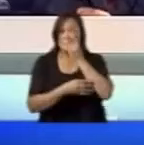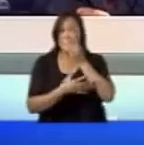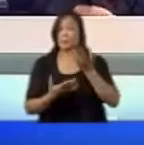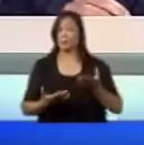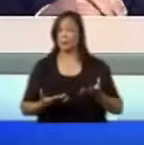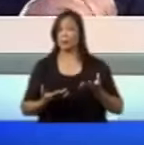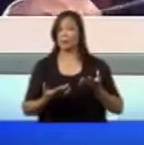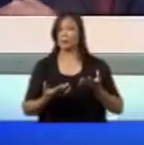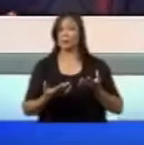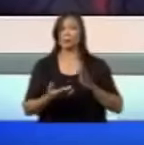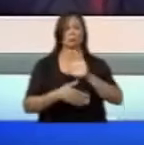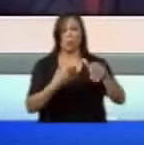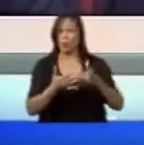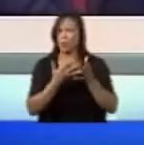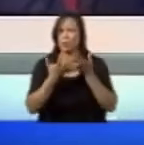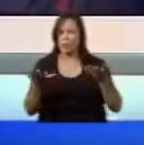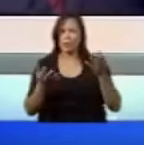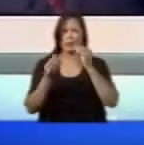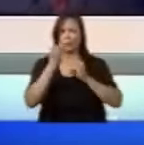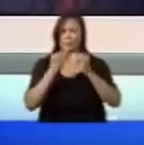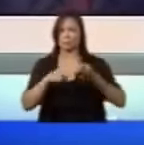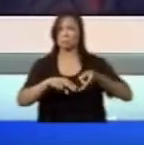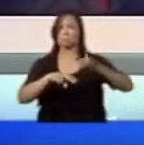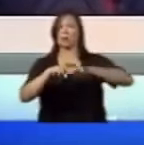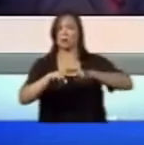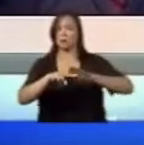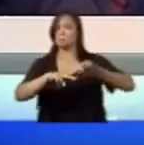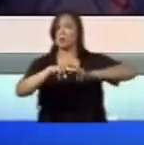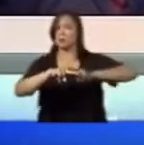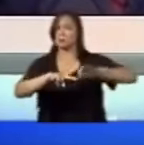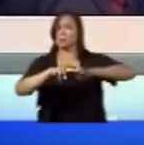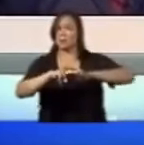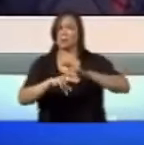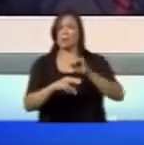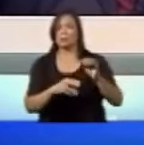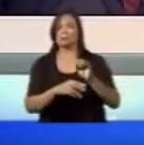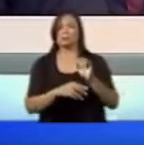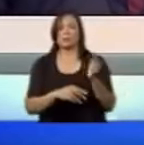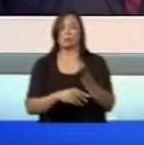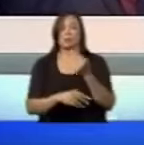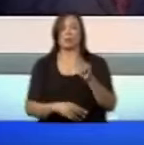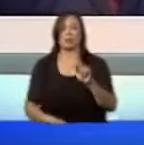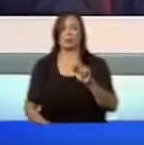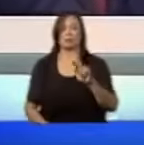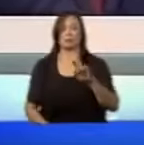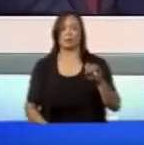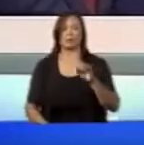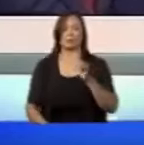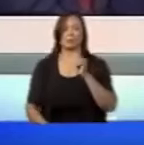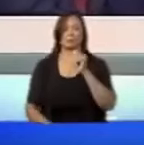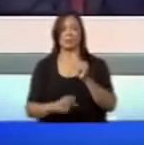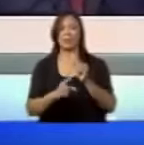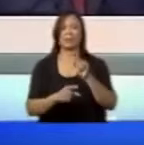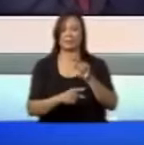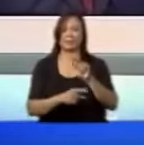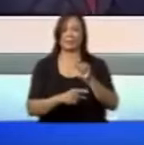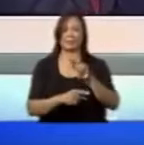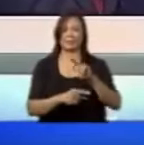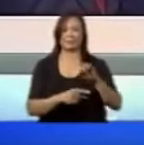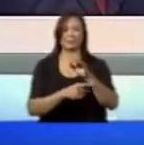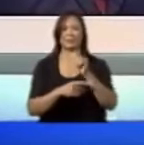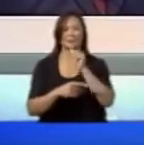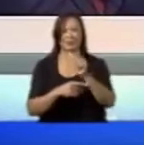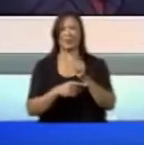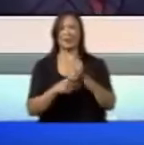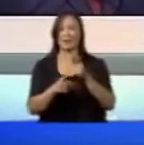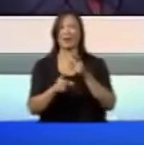Dominicana. Todos los rubros han aumentado, excepto la Toyota, que no ha aumentado, y eso es a propósito,